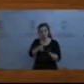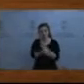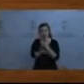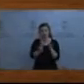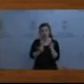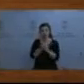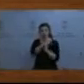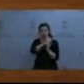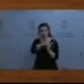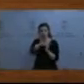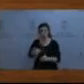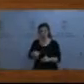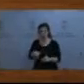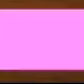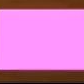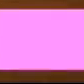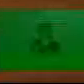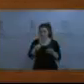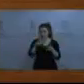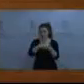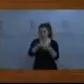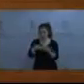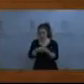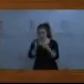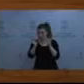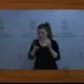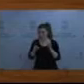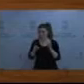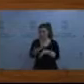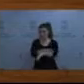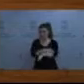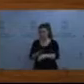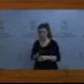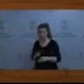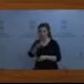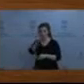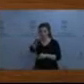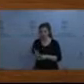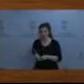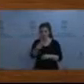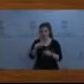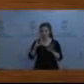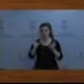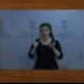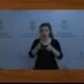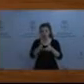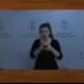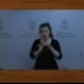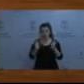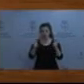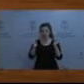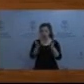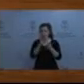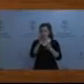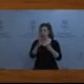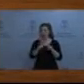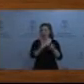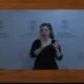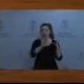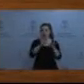día previsto en el cronograma que el Gobierno entregó en aquella reunión del Consejo para la reunión de los grupos de